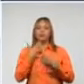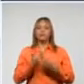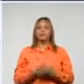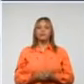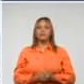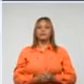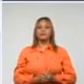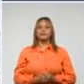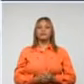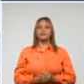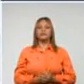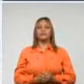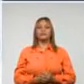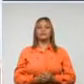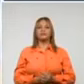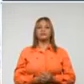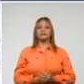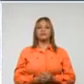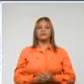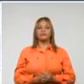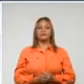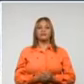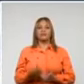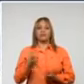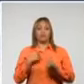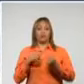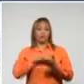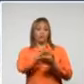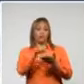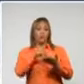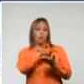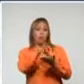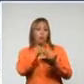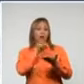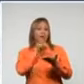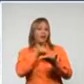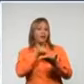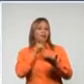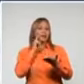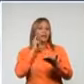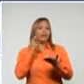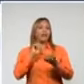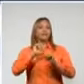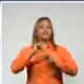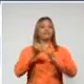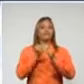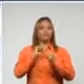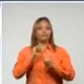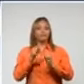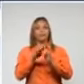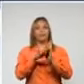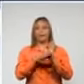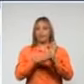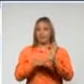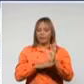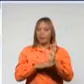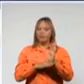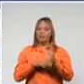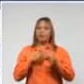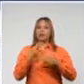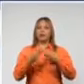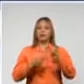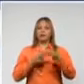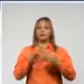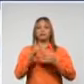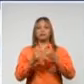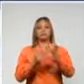más intensidad. En muchas de estas áreas, pues hay medidas de restricción que se han venido tomando